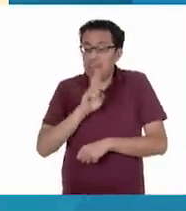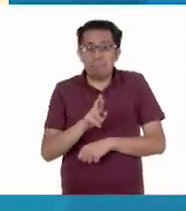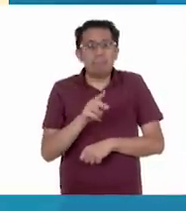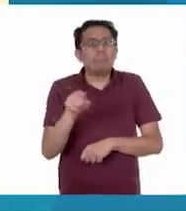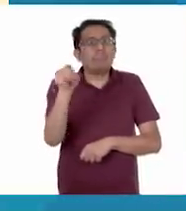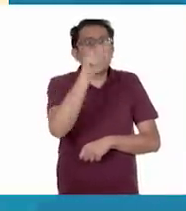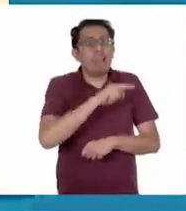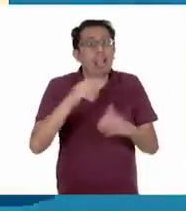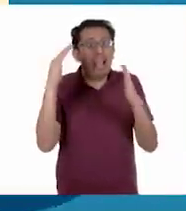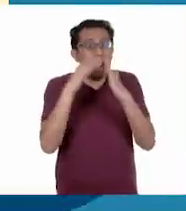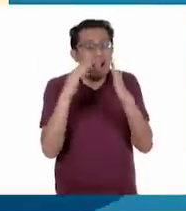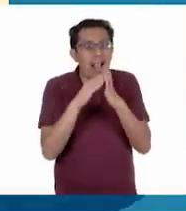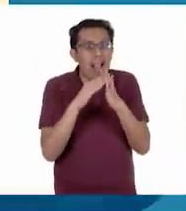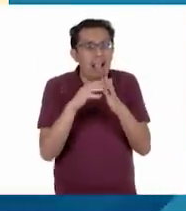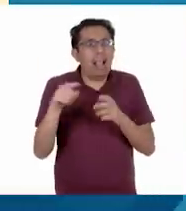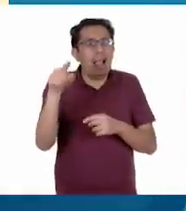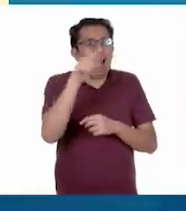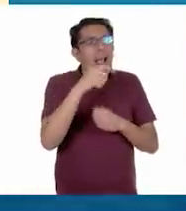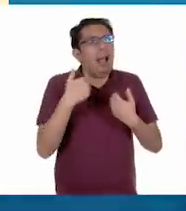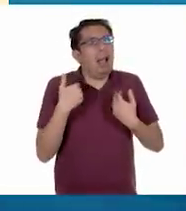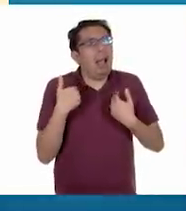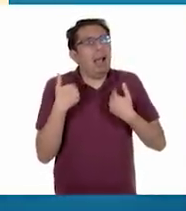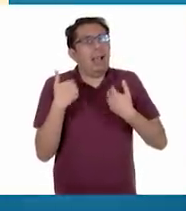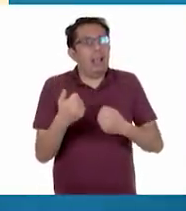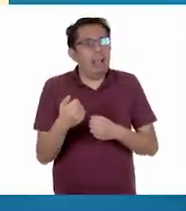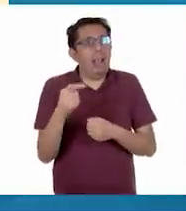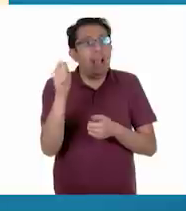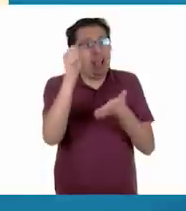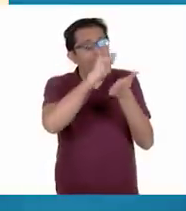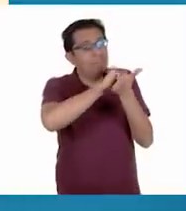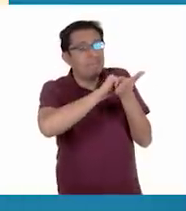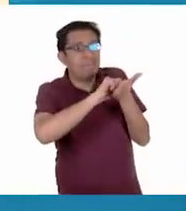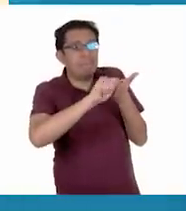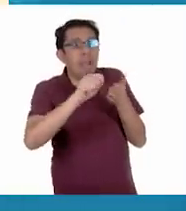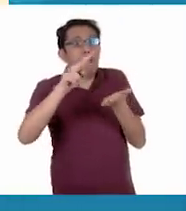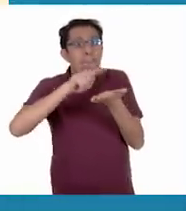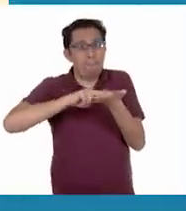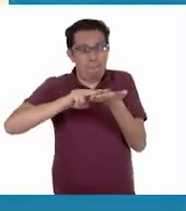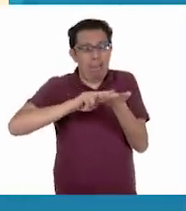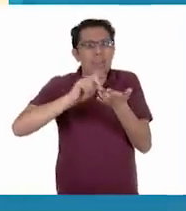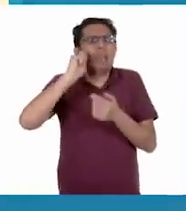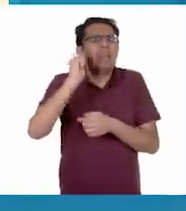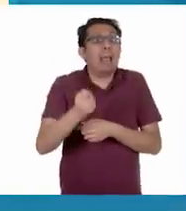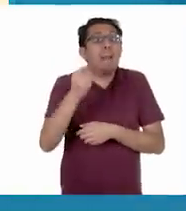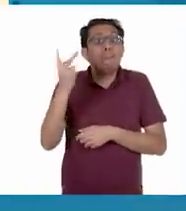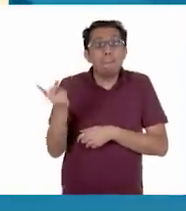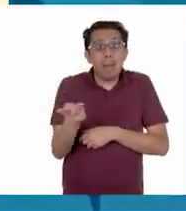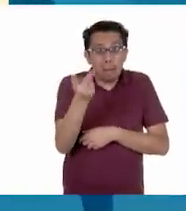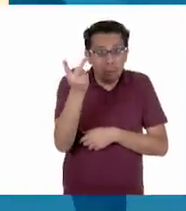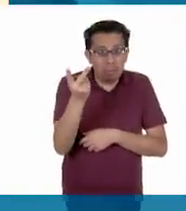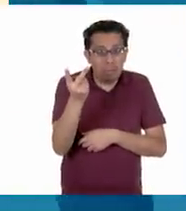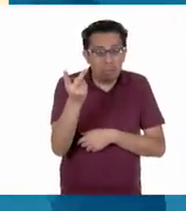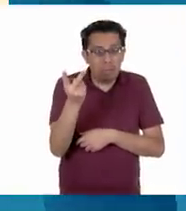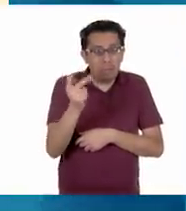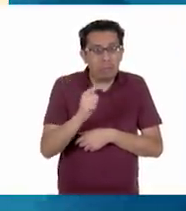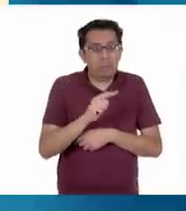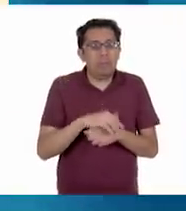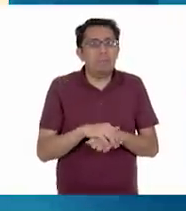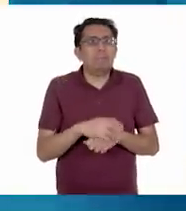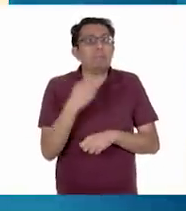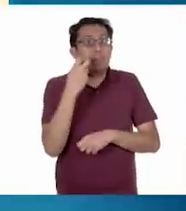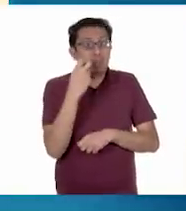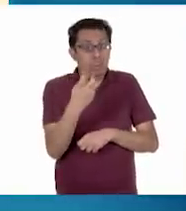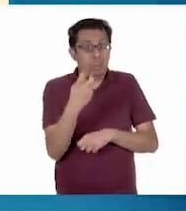en casa, si se dan cuenta, en verde tenemos resaltada la pregunta que hace Jessica, la entrevistadora. Y vean que es una